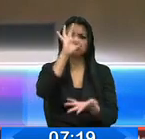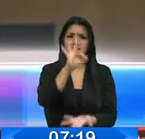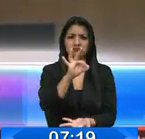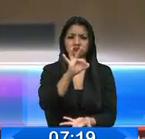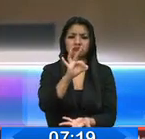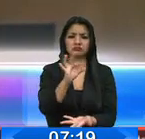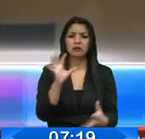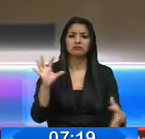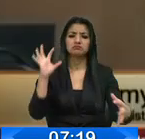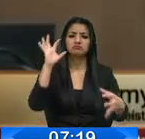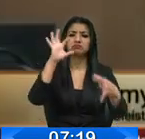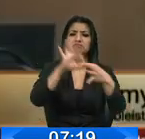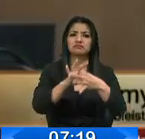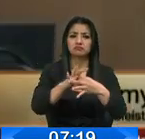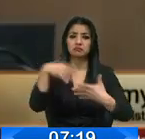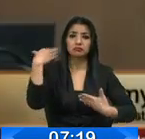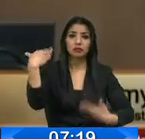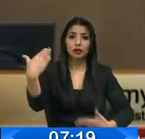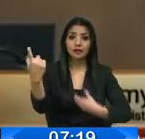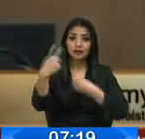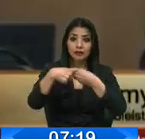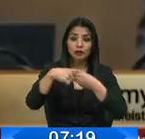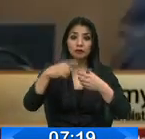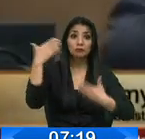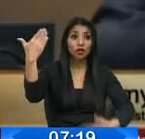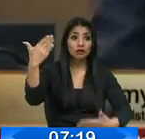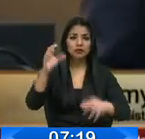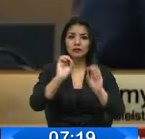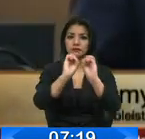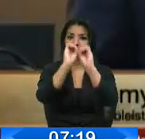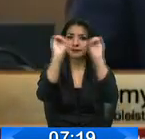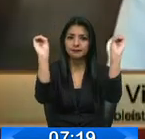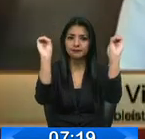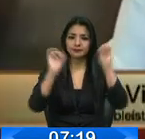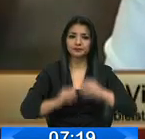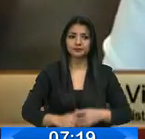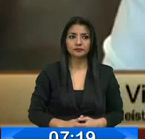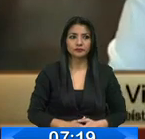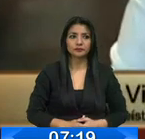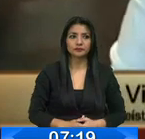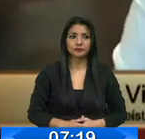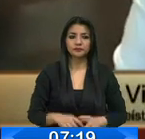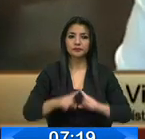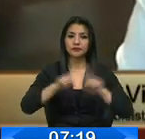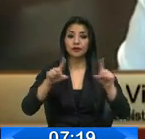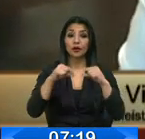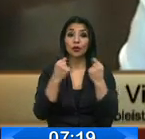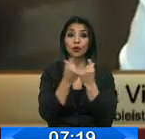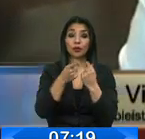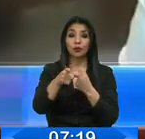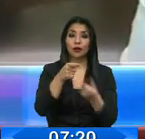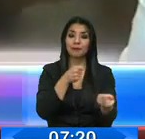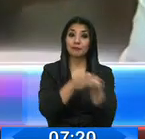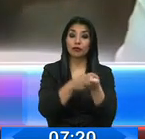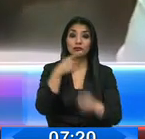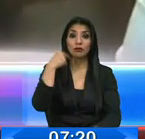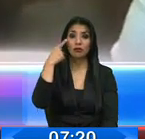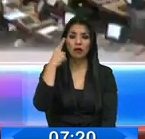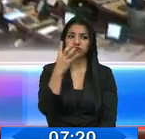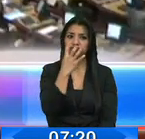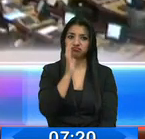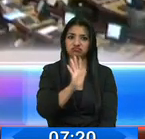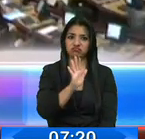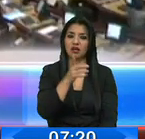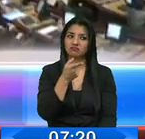tiene vínculos políticos con ninguna tienda política. Pero en el correísmo había molestia y críticas. Decían